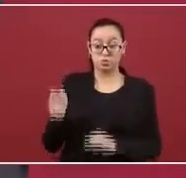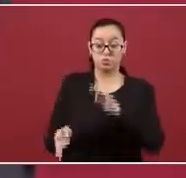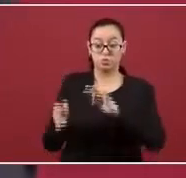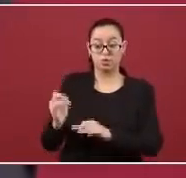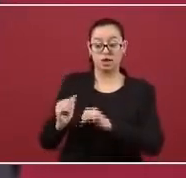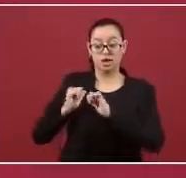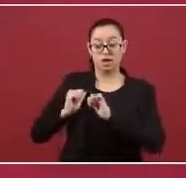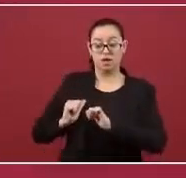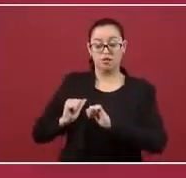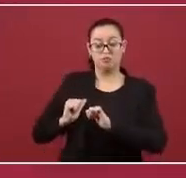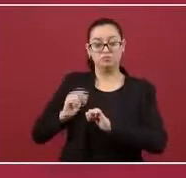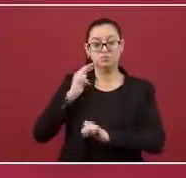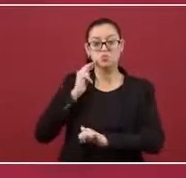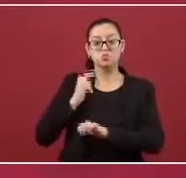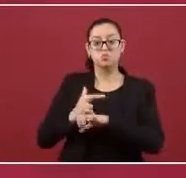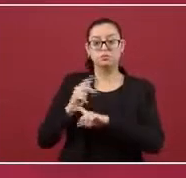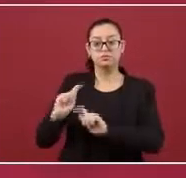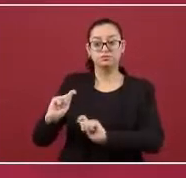que procurar